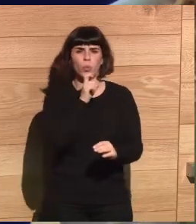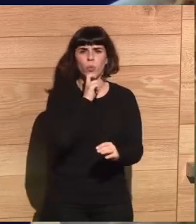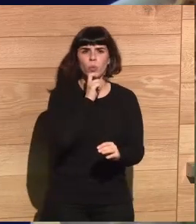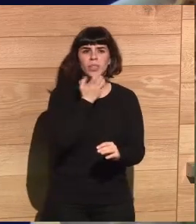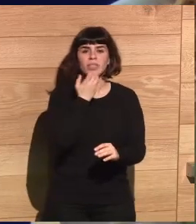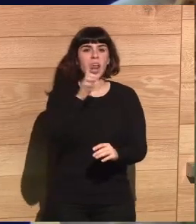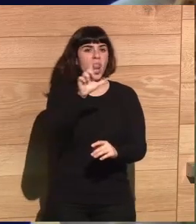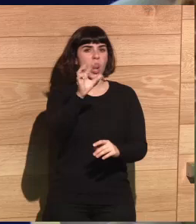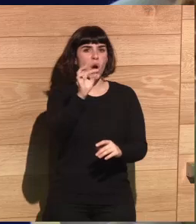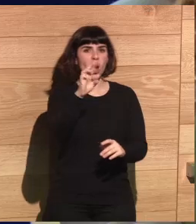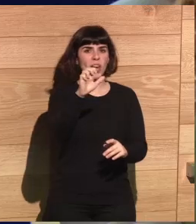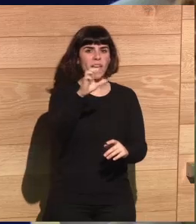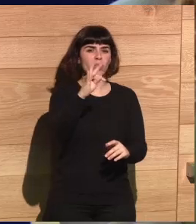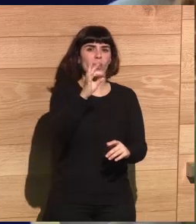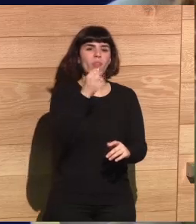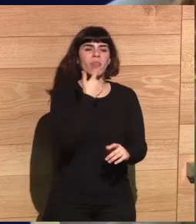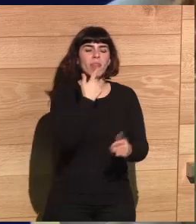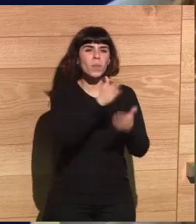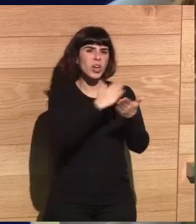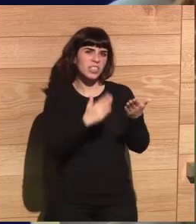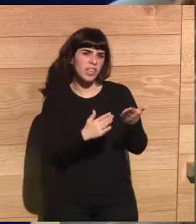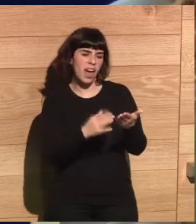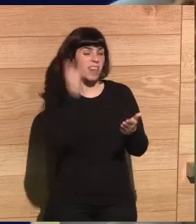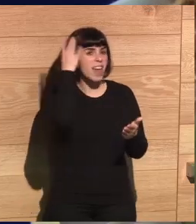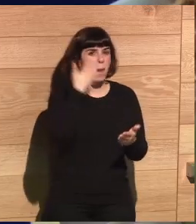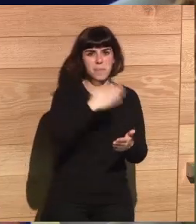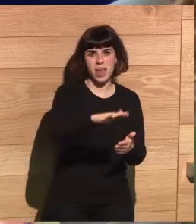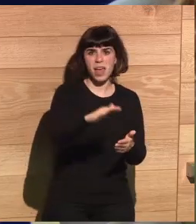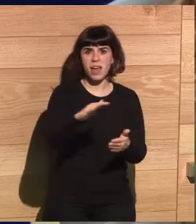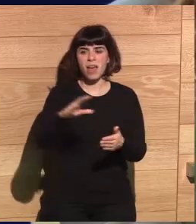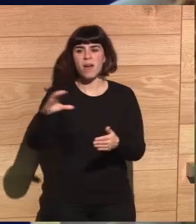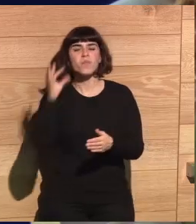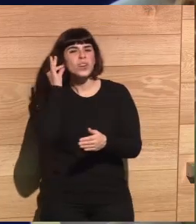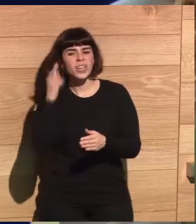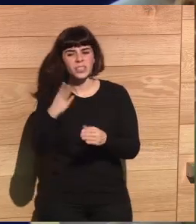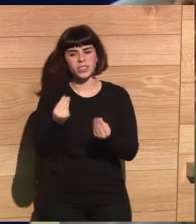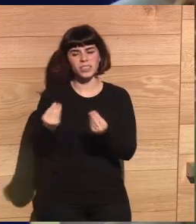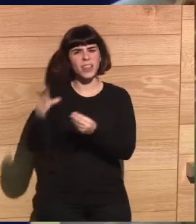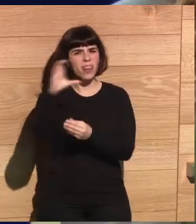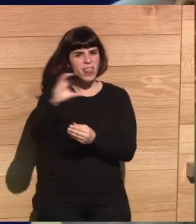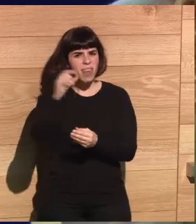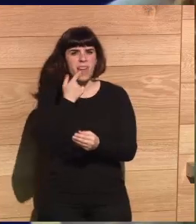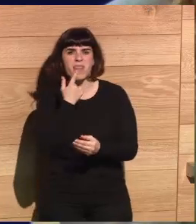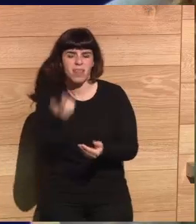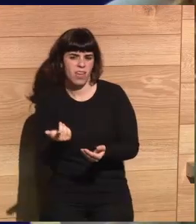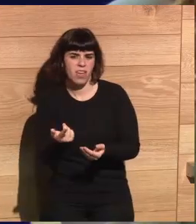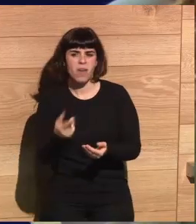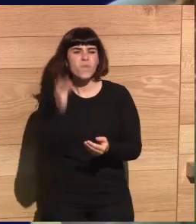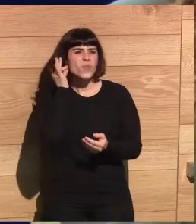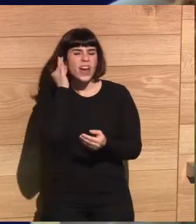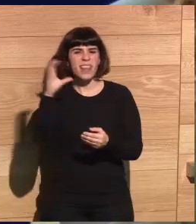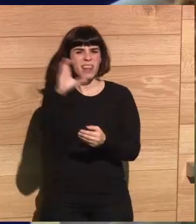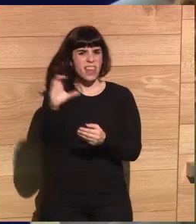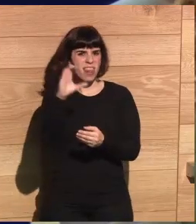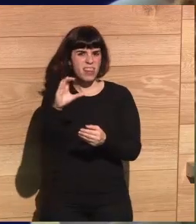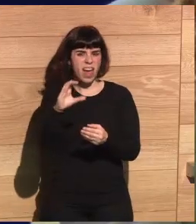hacer poesía era una mala idea, a muchas mujeres les han dicho que la ciencia era algo que no estaba, la mujer no estaba hecha para la